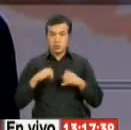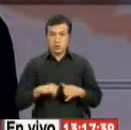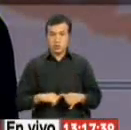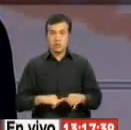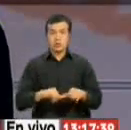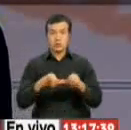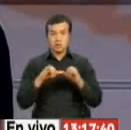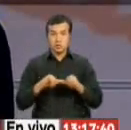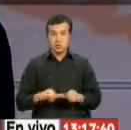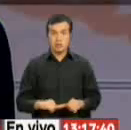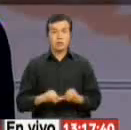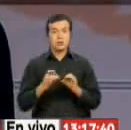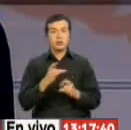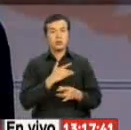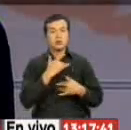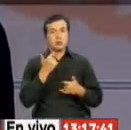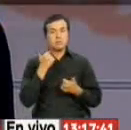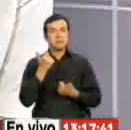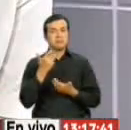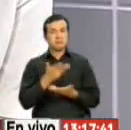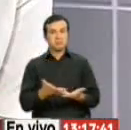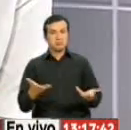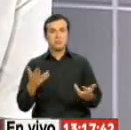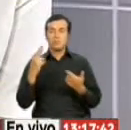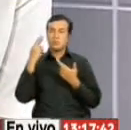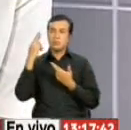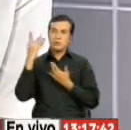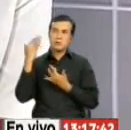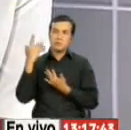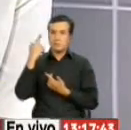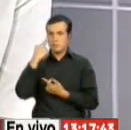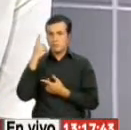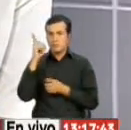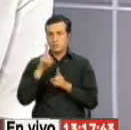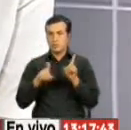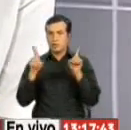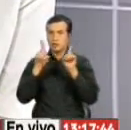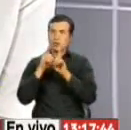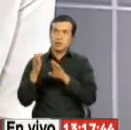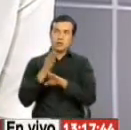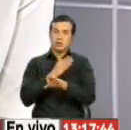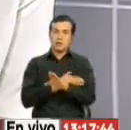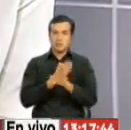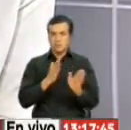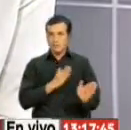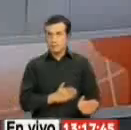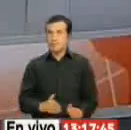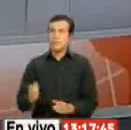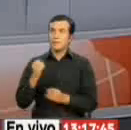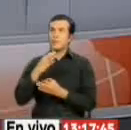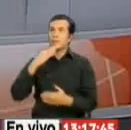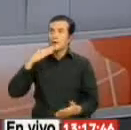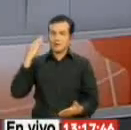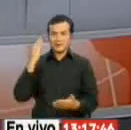ser de entre la satisfacción de nuestros representados esperemos entonces cuáles sean los resultados para no alentar criterios y en todo caso muchísimas gracias mario molina por